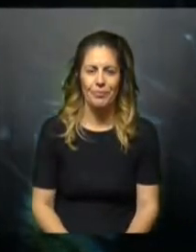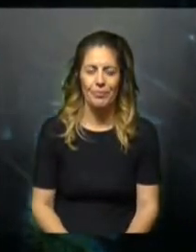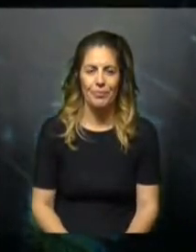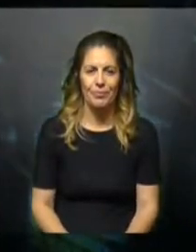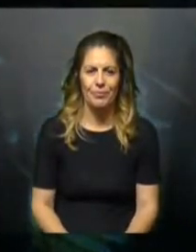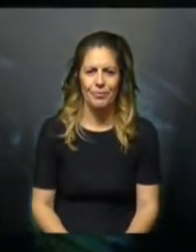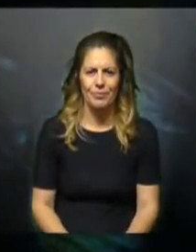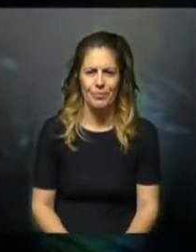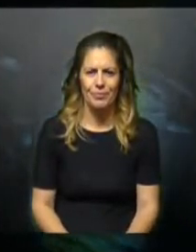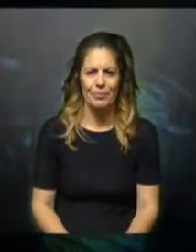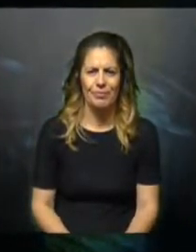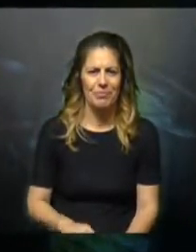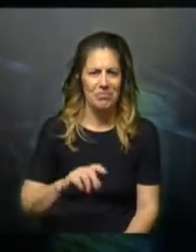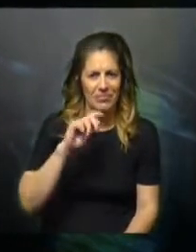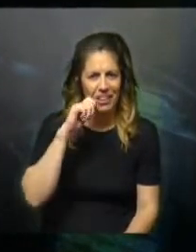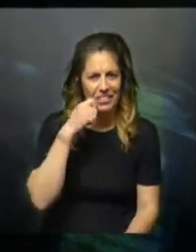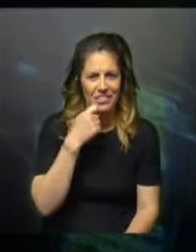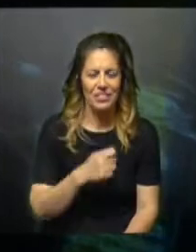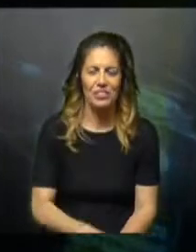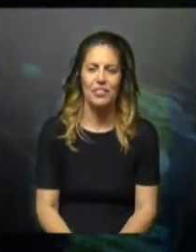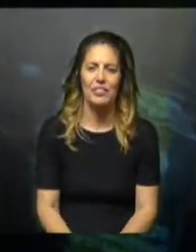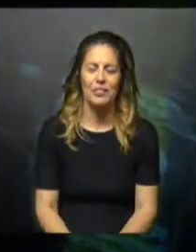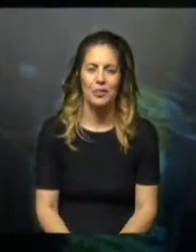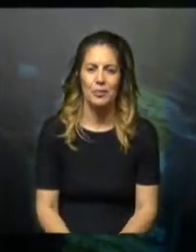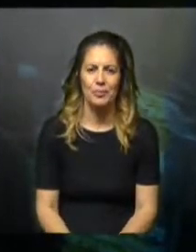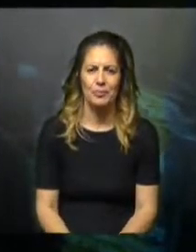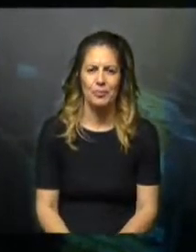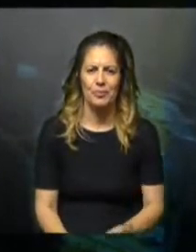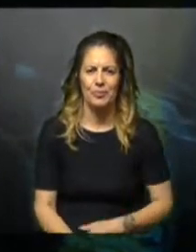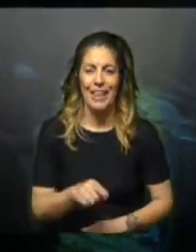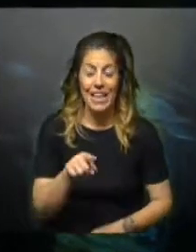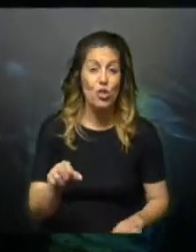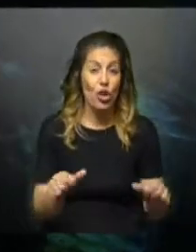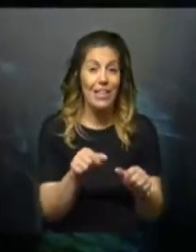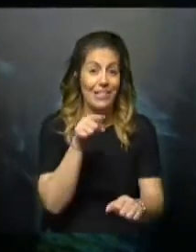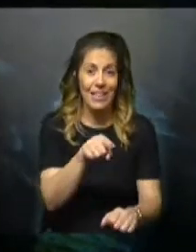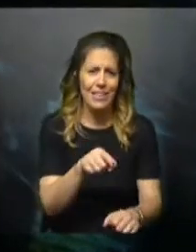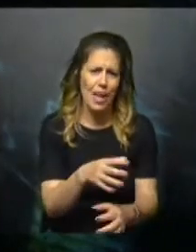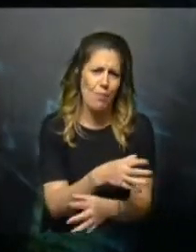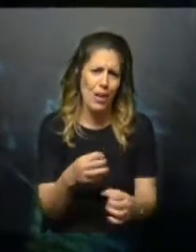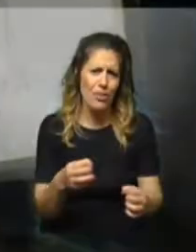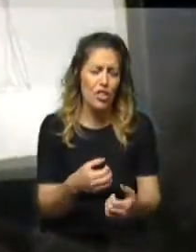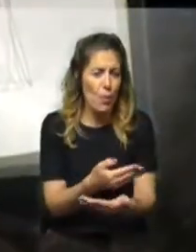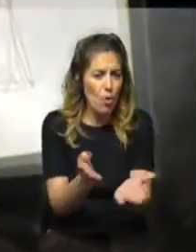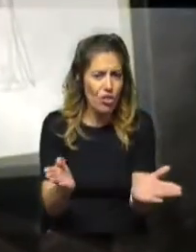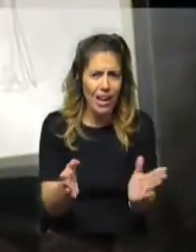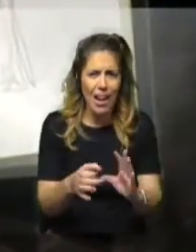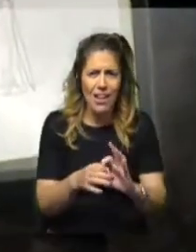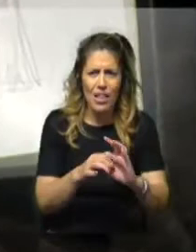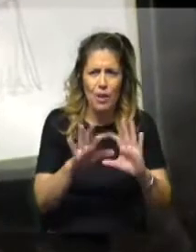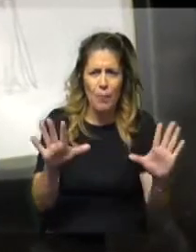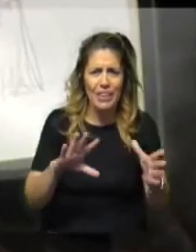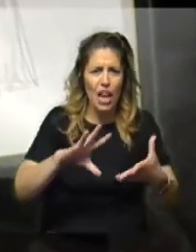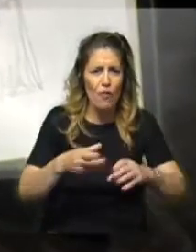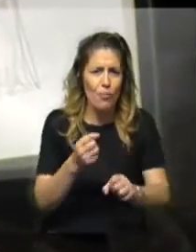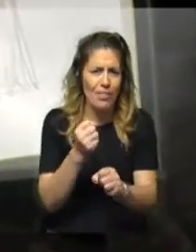Mira para ir apropiándose bueno eso eso que hace ella es maravilloso eso demostrar libremente la forma de trabajar